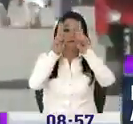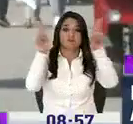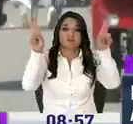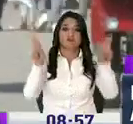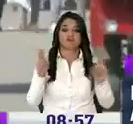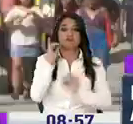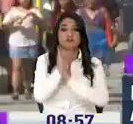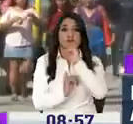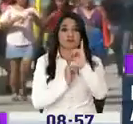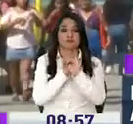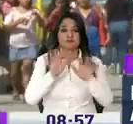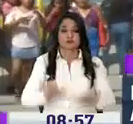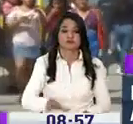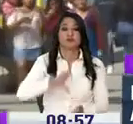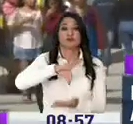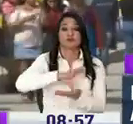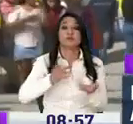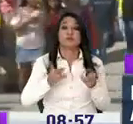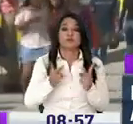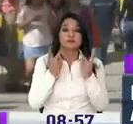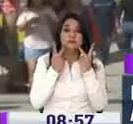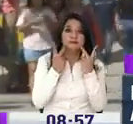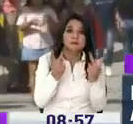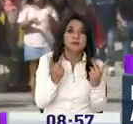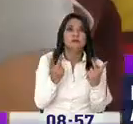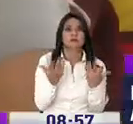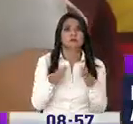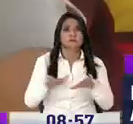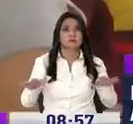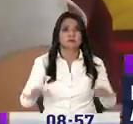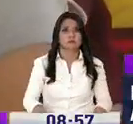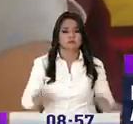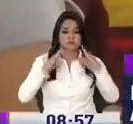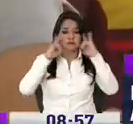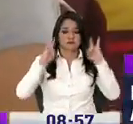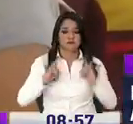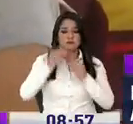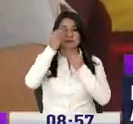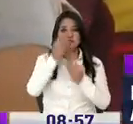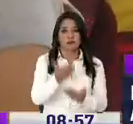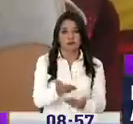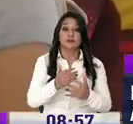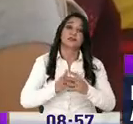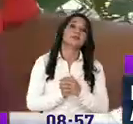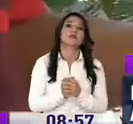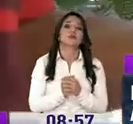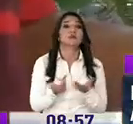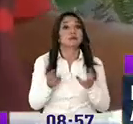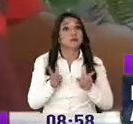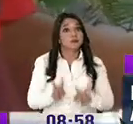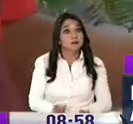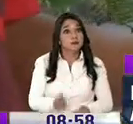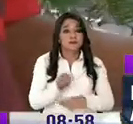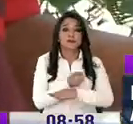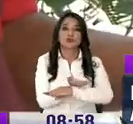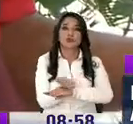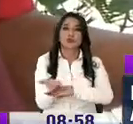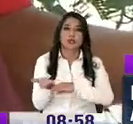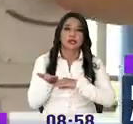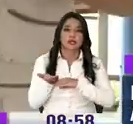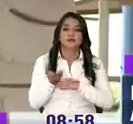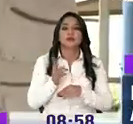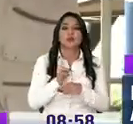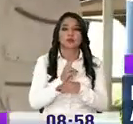internacional de la ciudad. Allí también se visualizó la existencia de una carpa de información, donde además la recomendación es